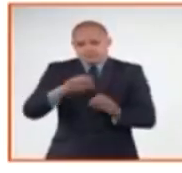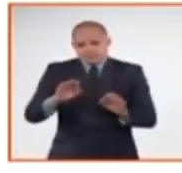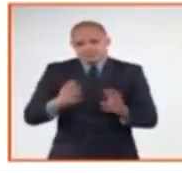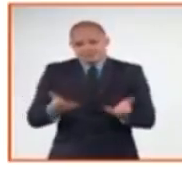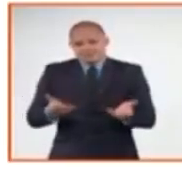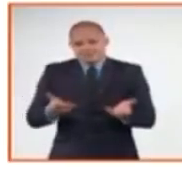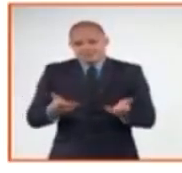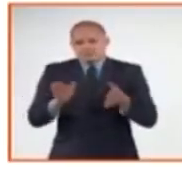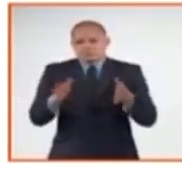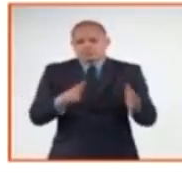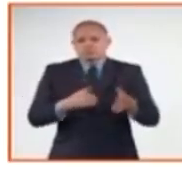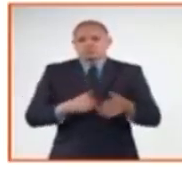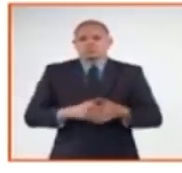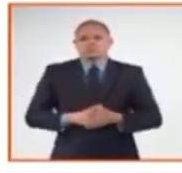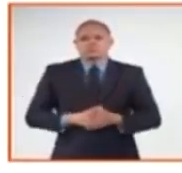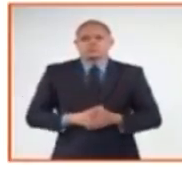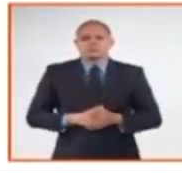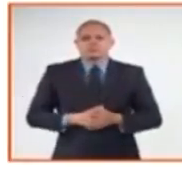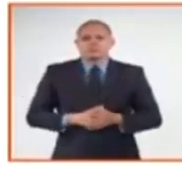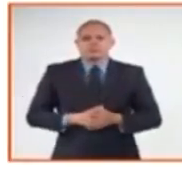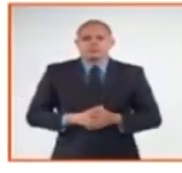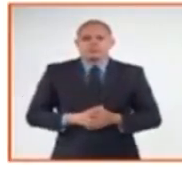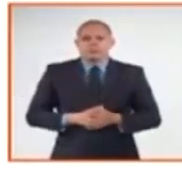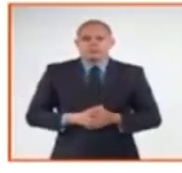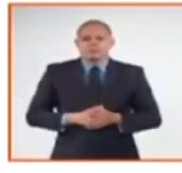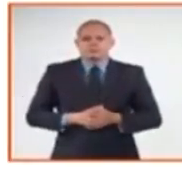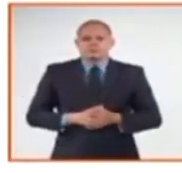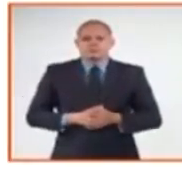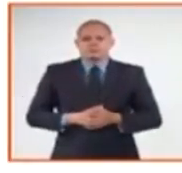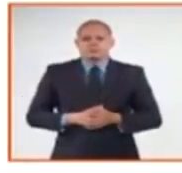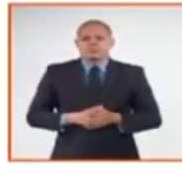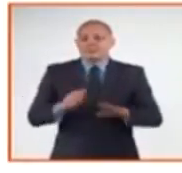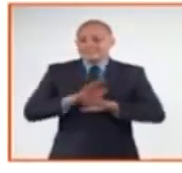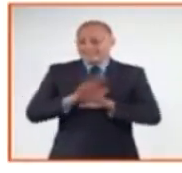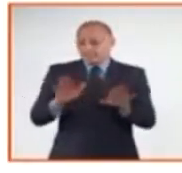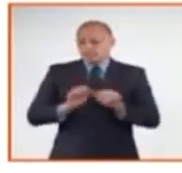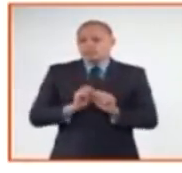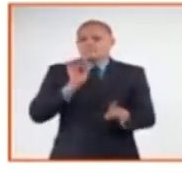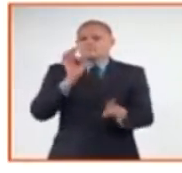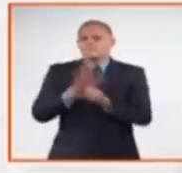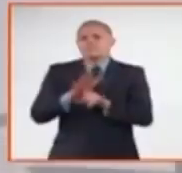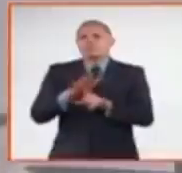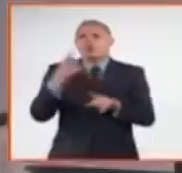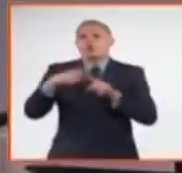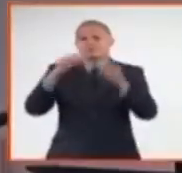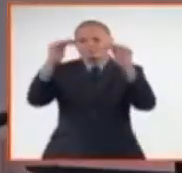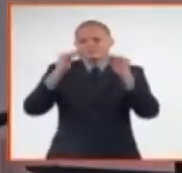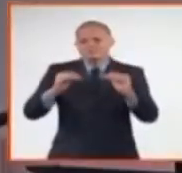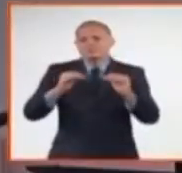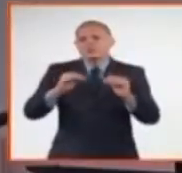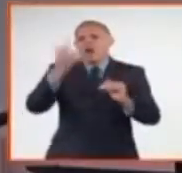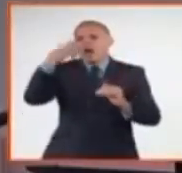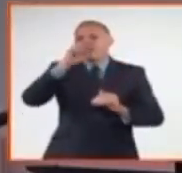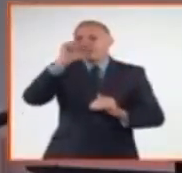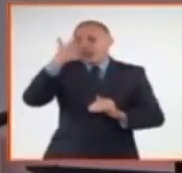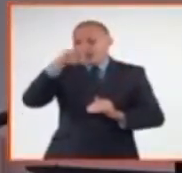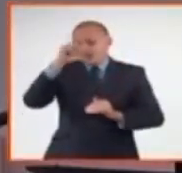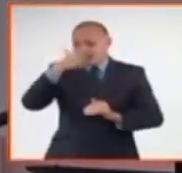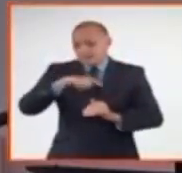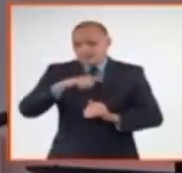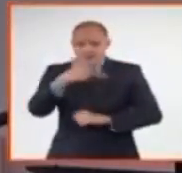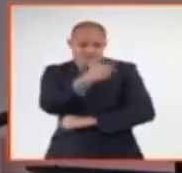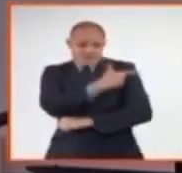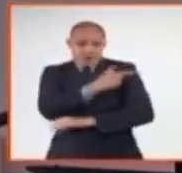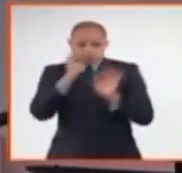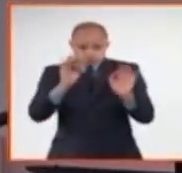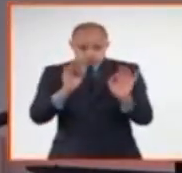la de la de la utilización más masiva de la vacuna bueno lo hemos utilizado en el estudio de intervención